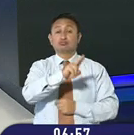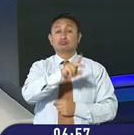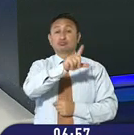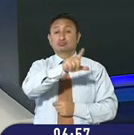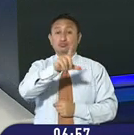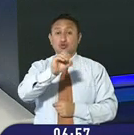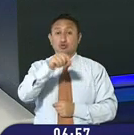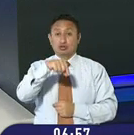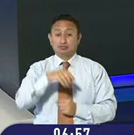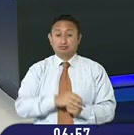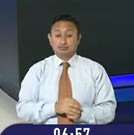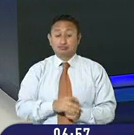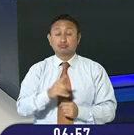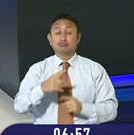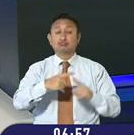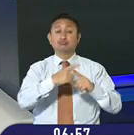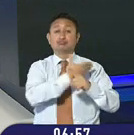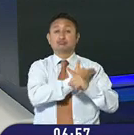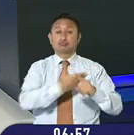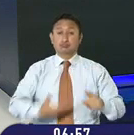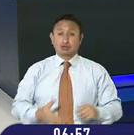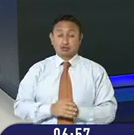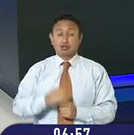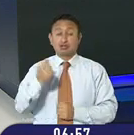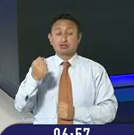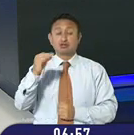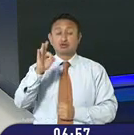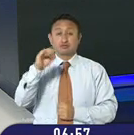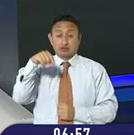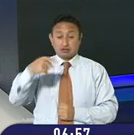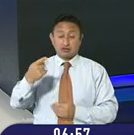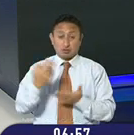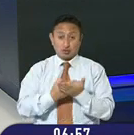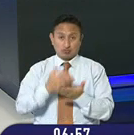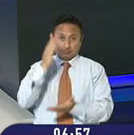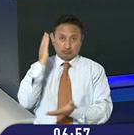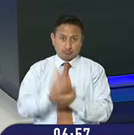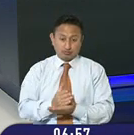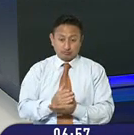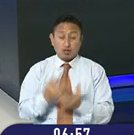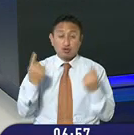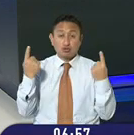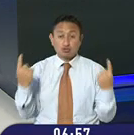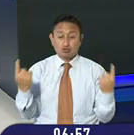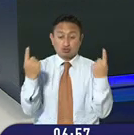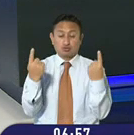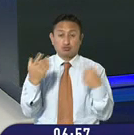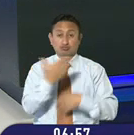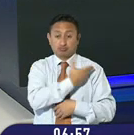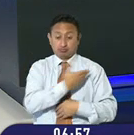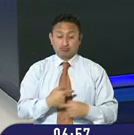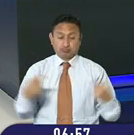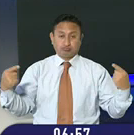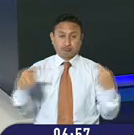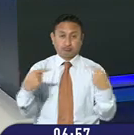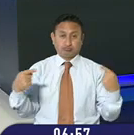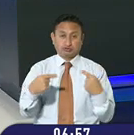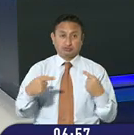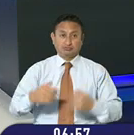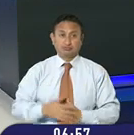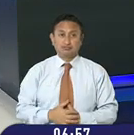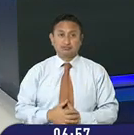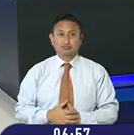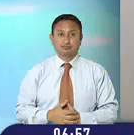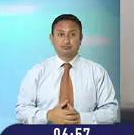la expresidenta del organismo pues suspendiera la sesión. Ambos pugnan por la presidencia de este consejo.